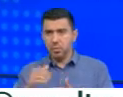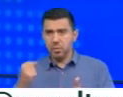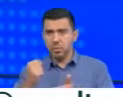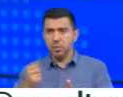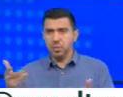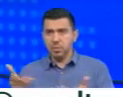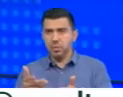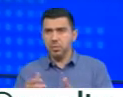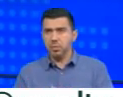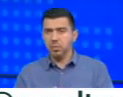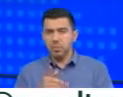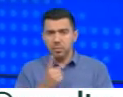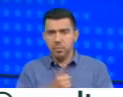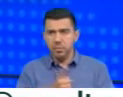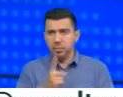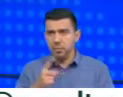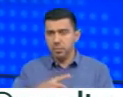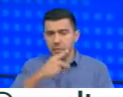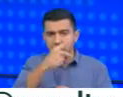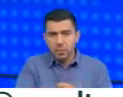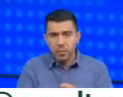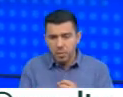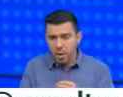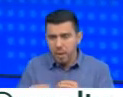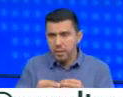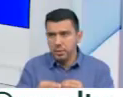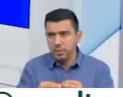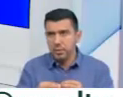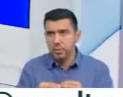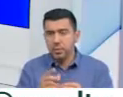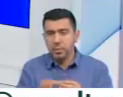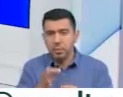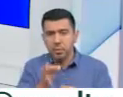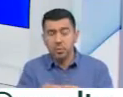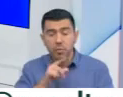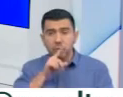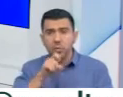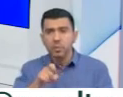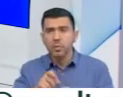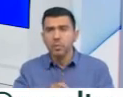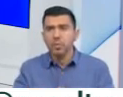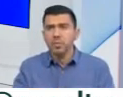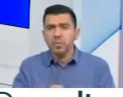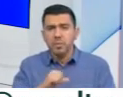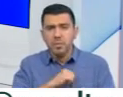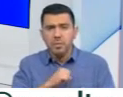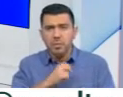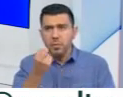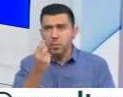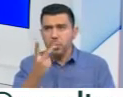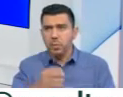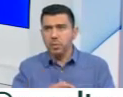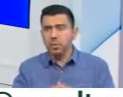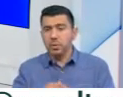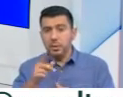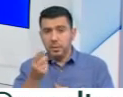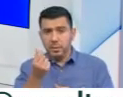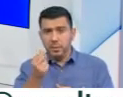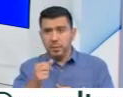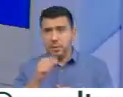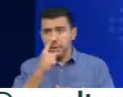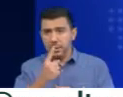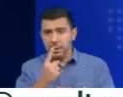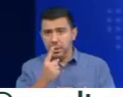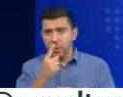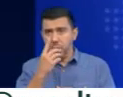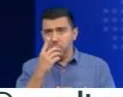Y precisamente en este proyecto de adición al presupuesto del municipio de Bucaramanga tenemos las cifras. Este dinero, los 54 mil